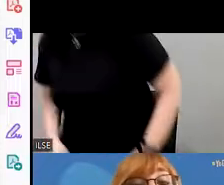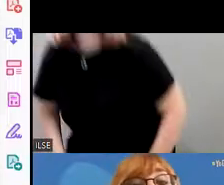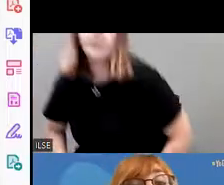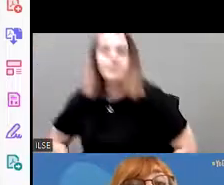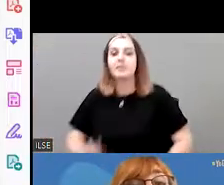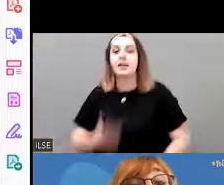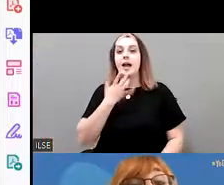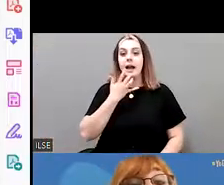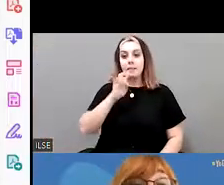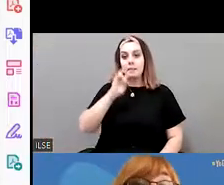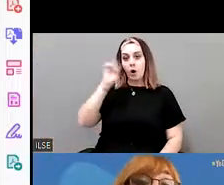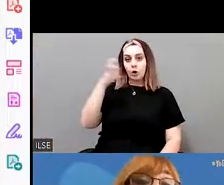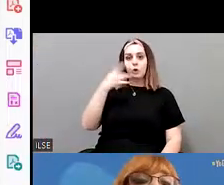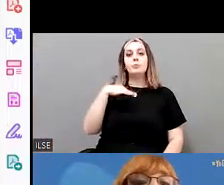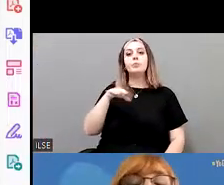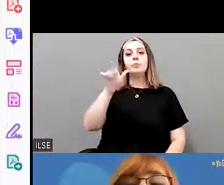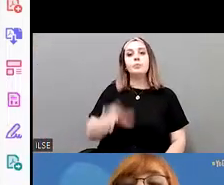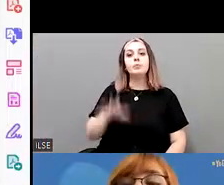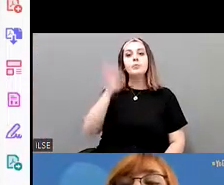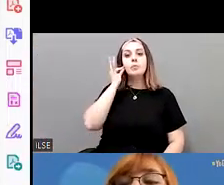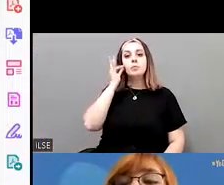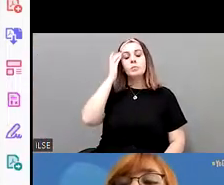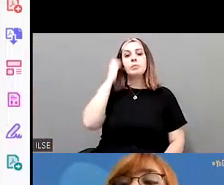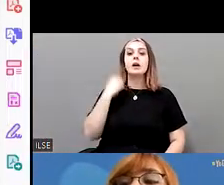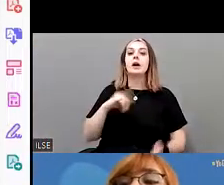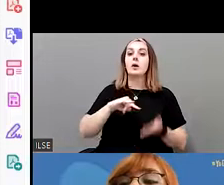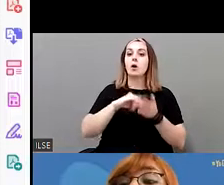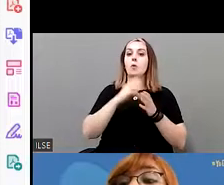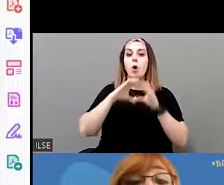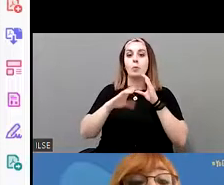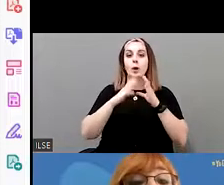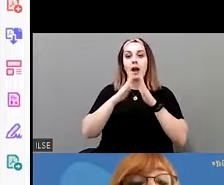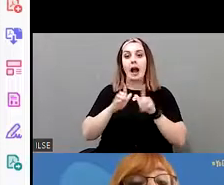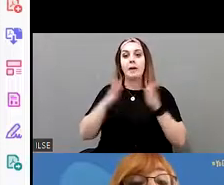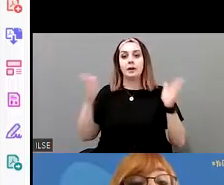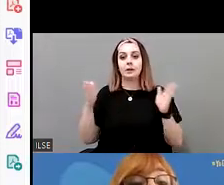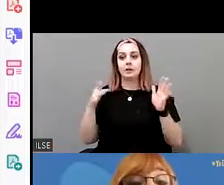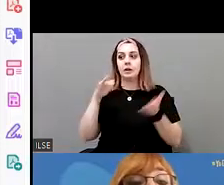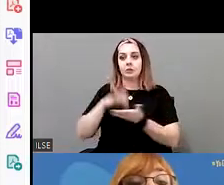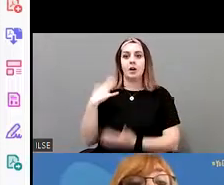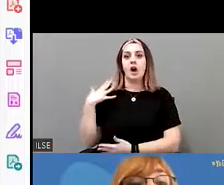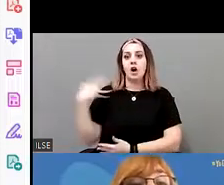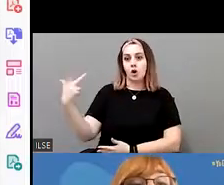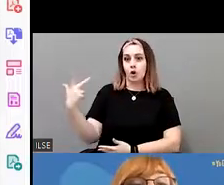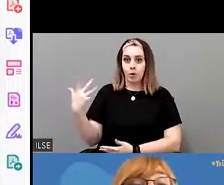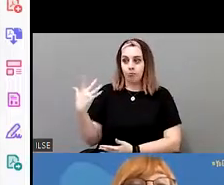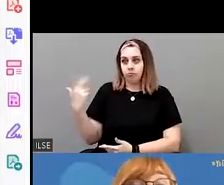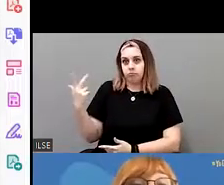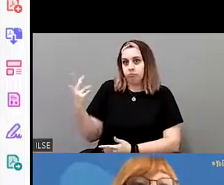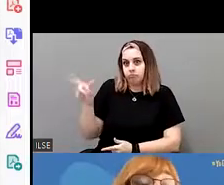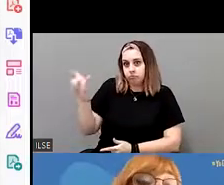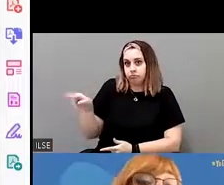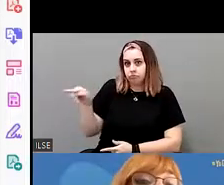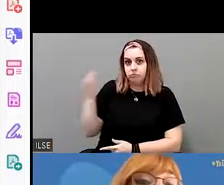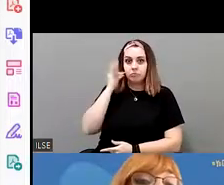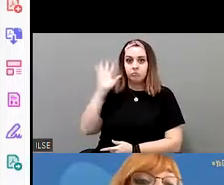mujer que emplea comunicación aumentativa y que sufrió un robo. Sufrió un robo y, claro,